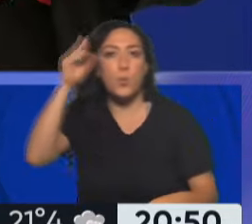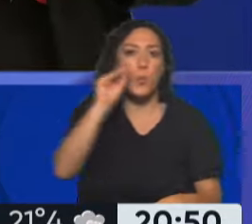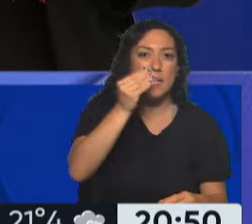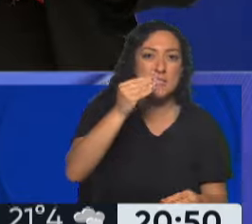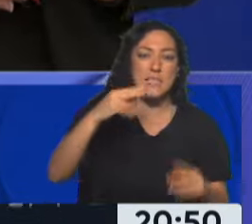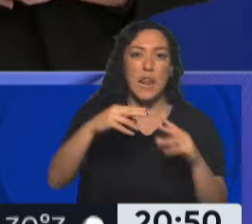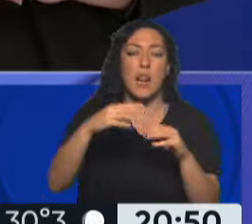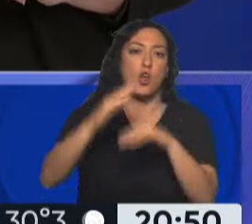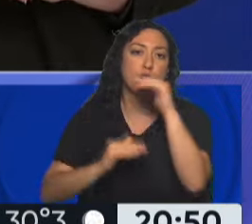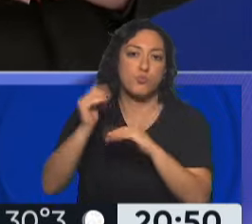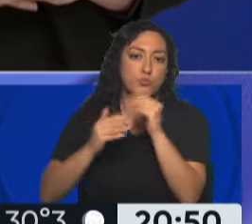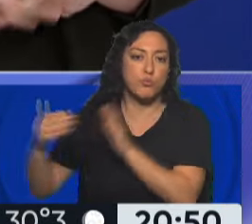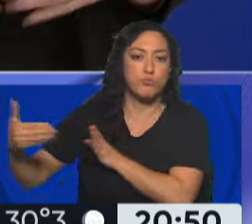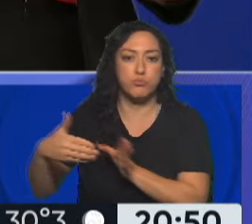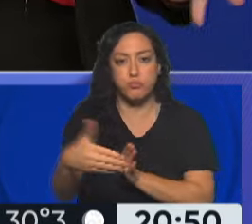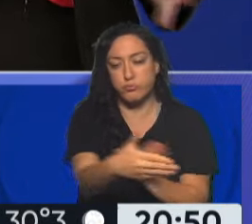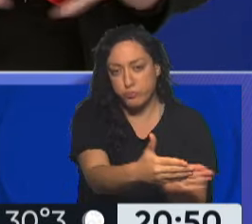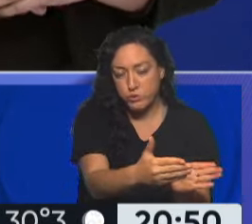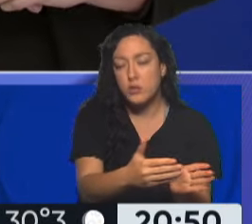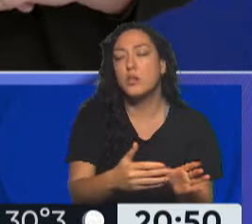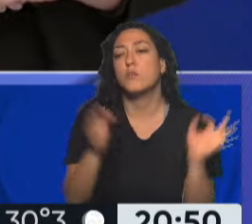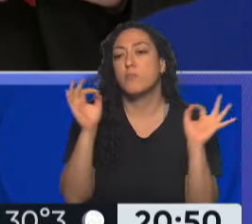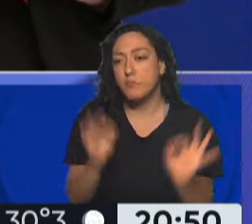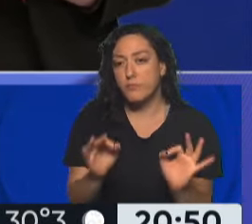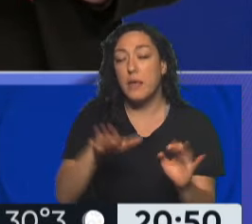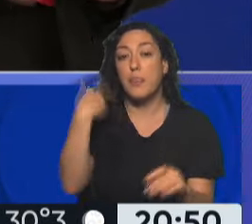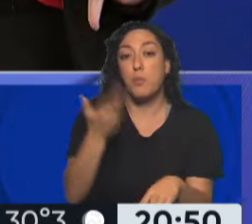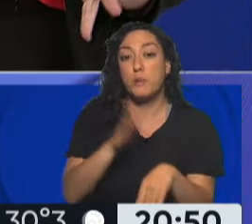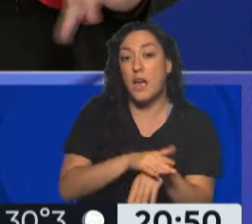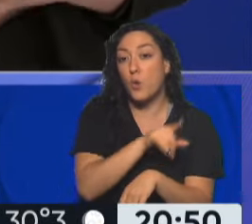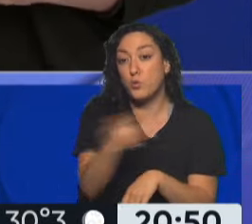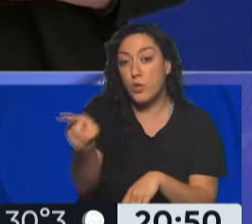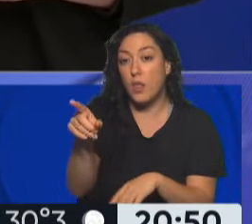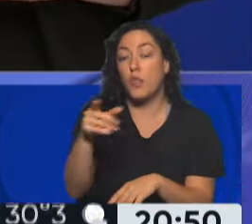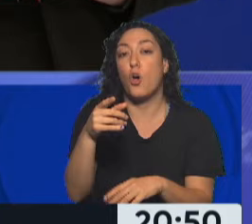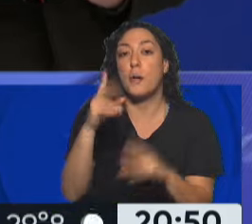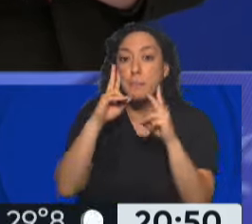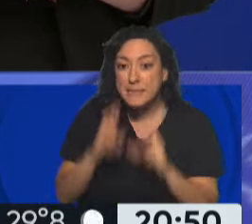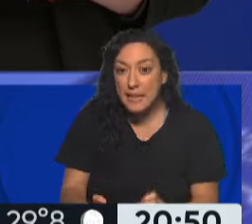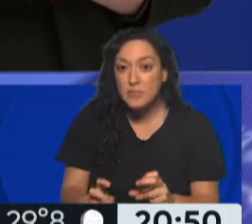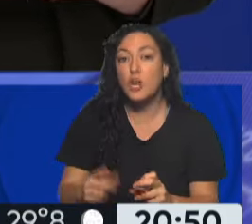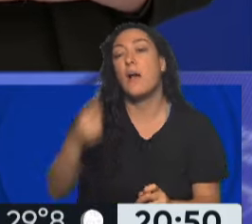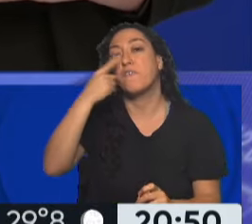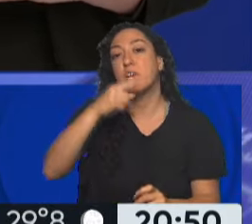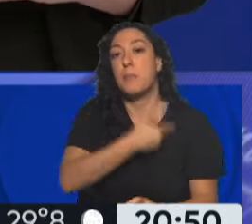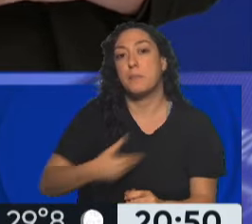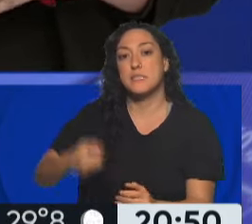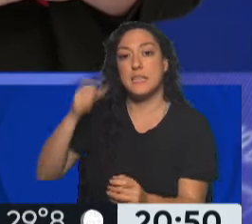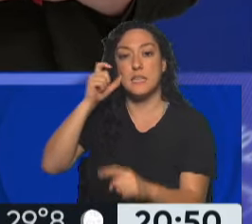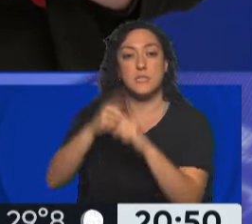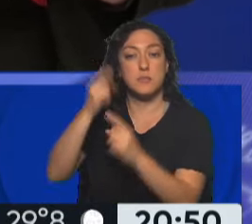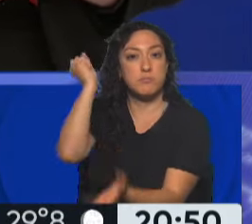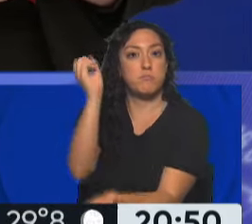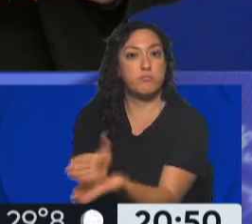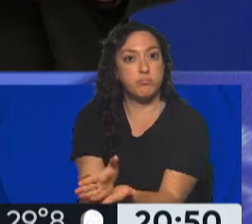que llegó a construirse y que después fue acusado, investigado y finalmente sentenciado el